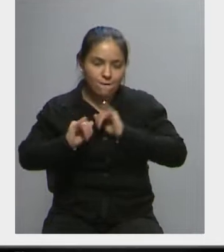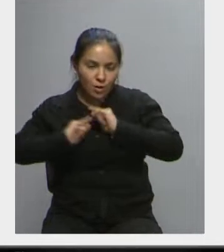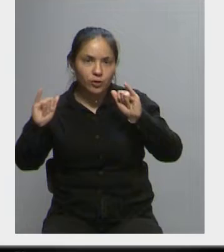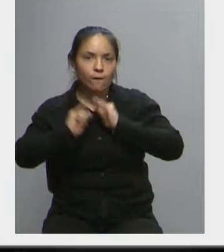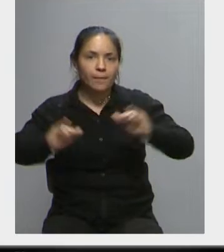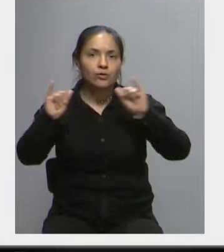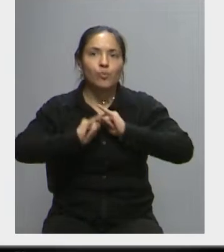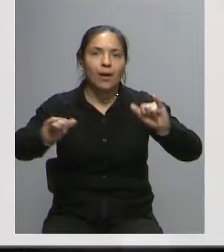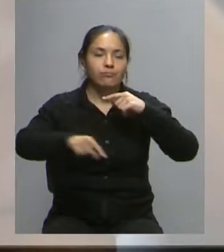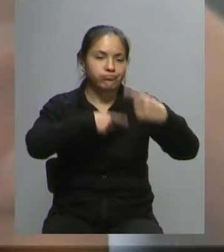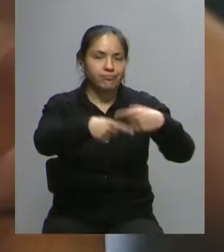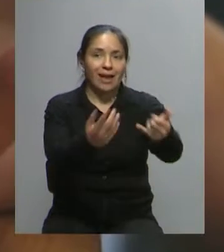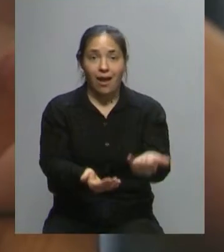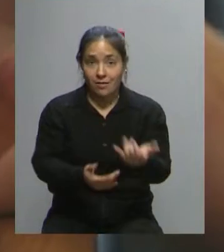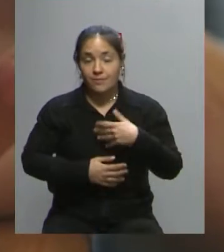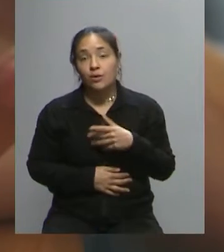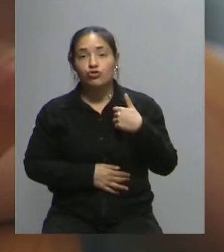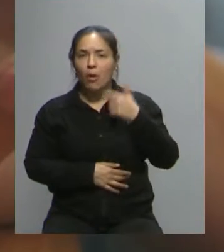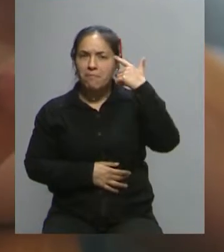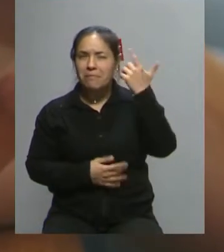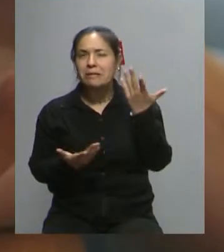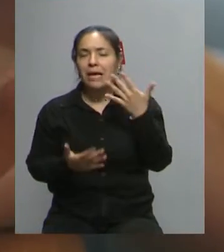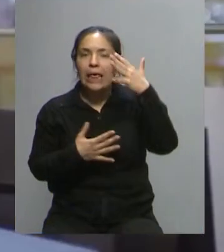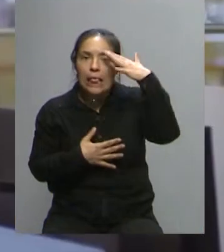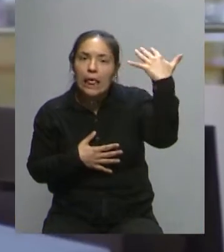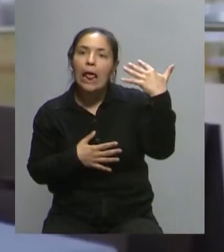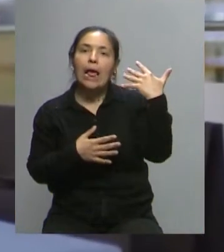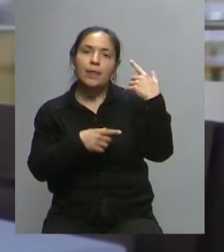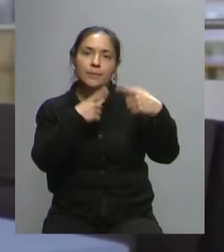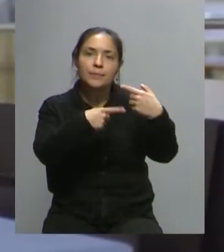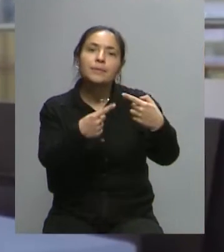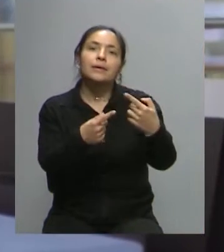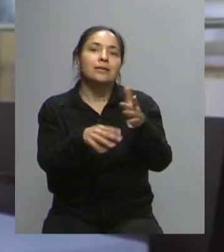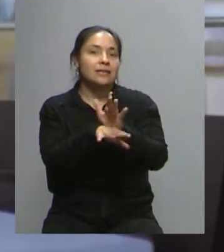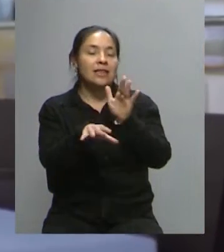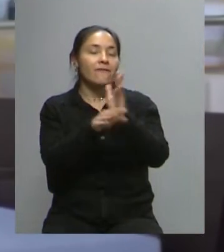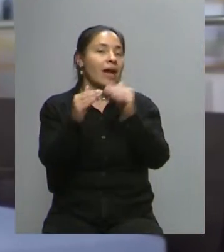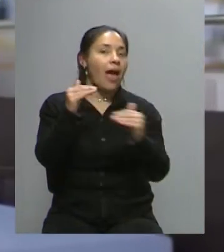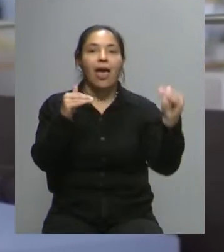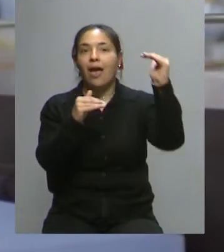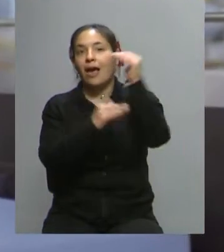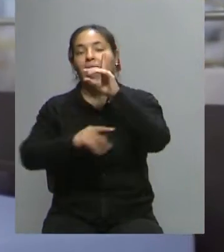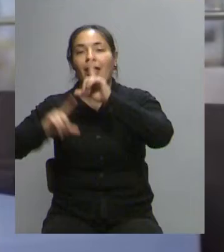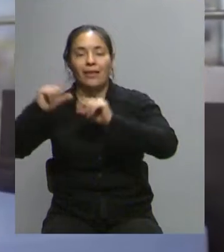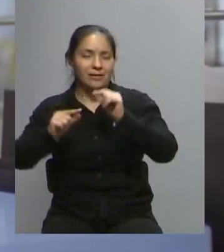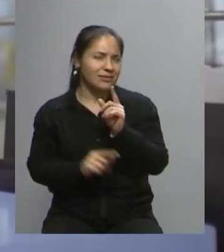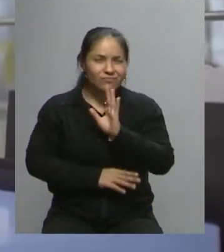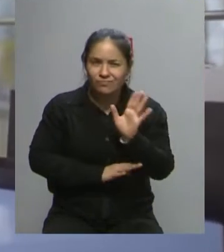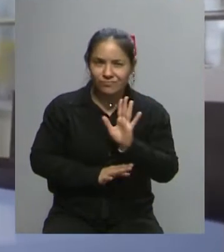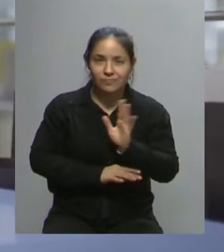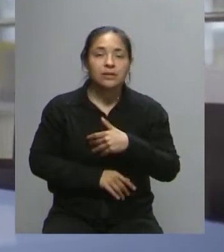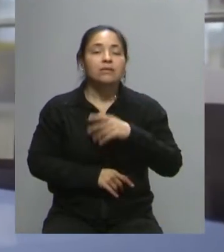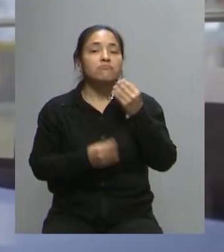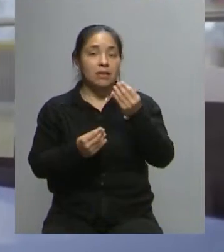yo no opino que Machine Learning, inteligencia artificial, sea una etapa superadora de la estadística, sino que los propios algoritmos